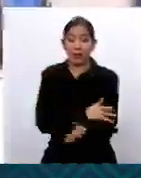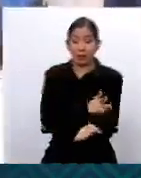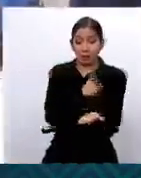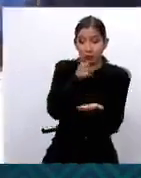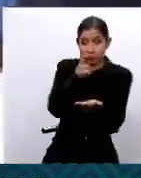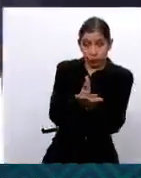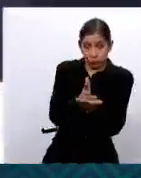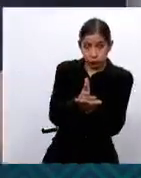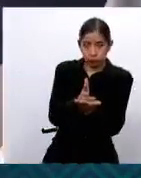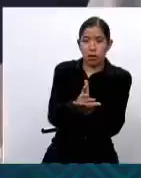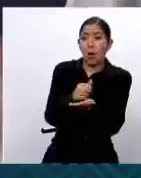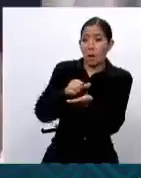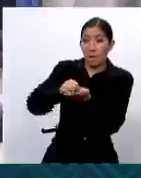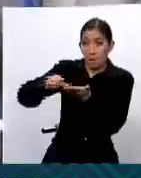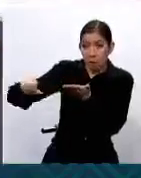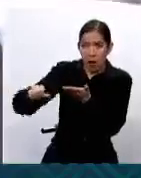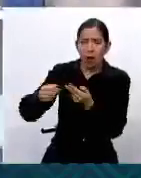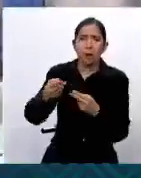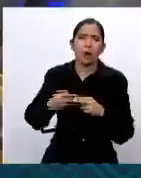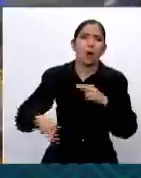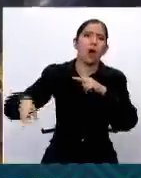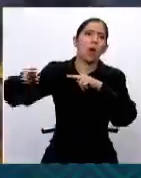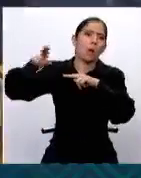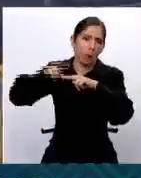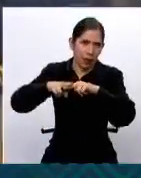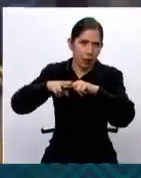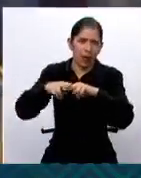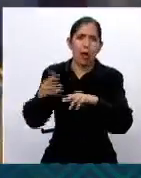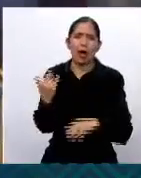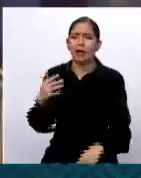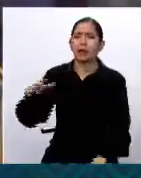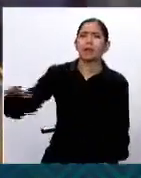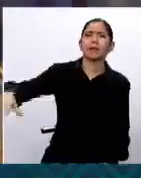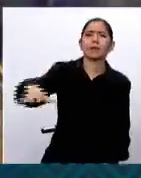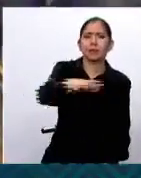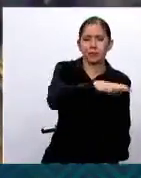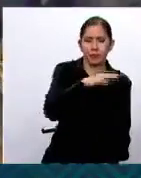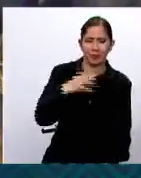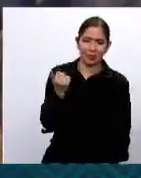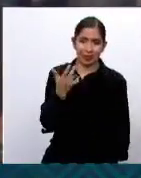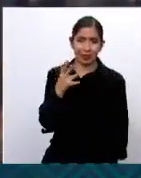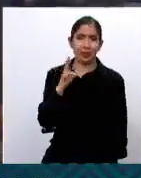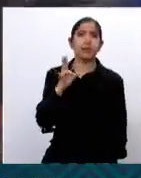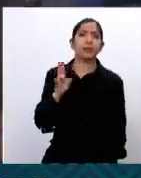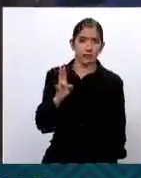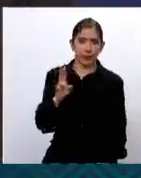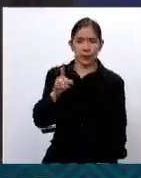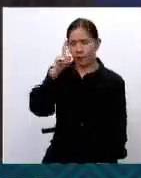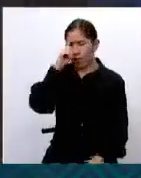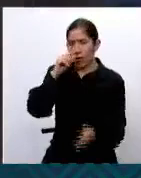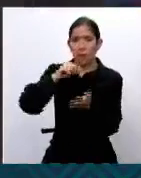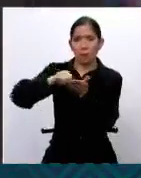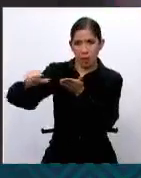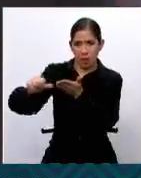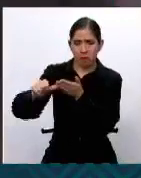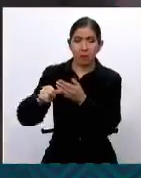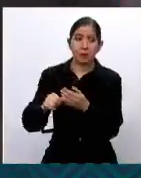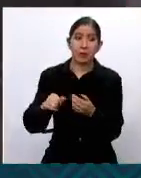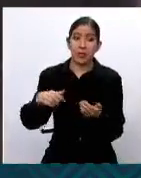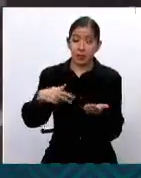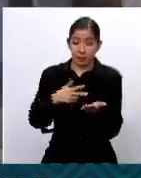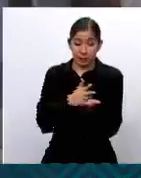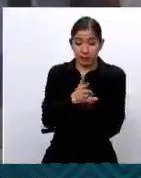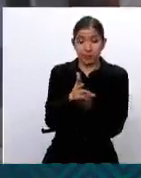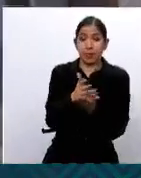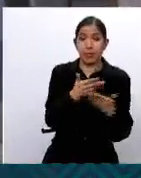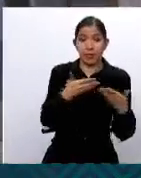en zonas que ahora se incrementaron a 17, cuando antes solo habían algunas para el estacionamiento tarifado. Y el vehículo que transporta